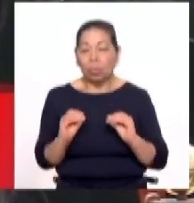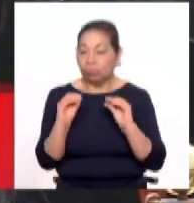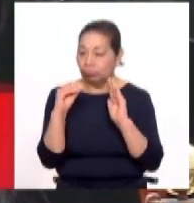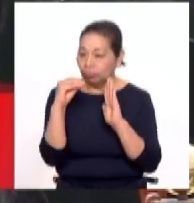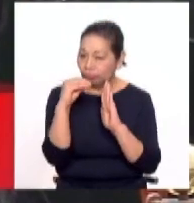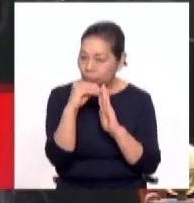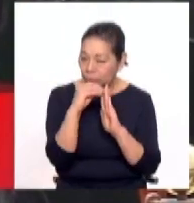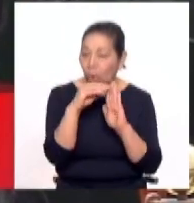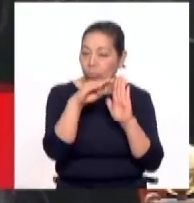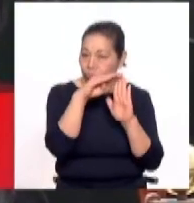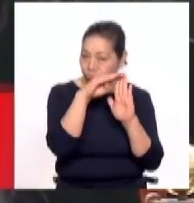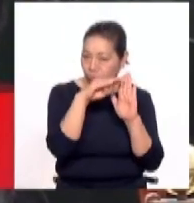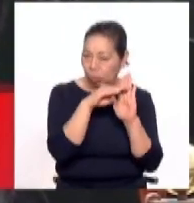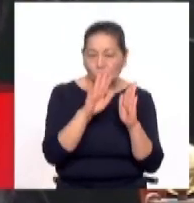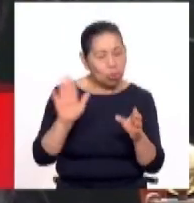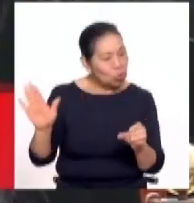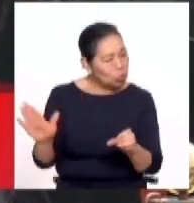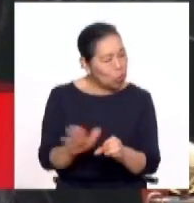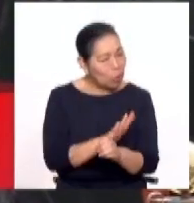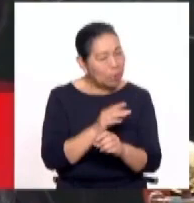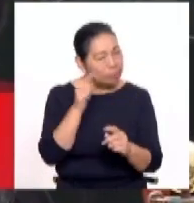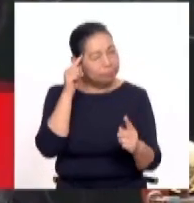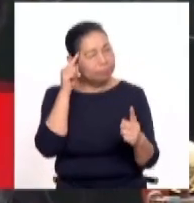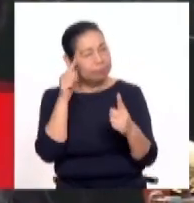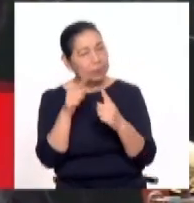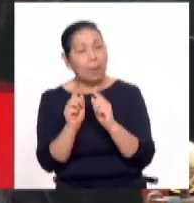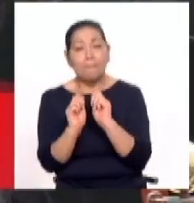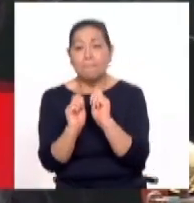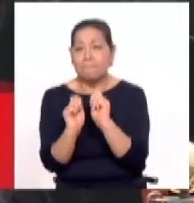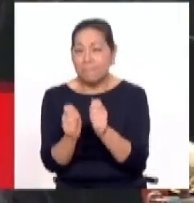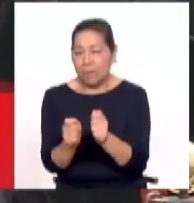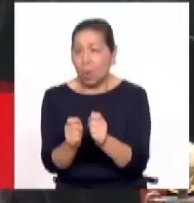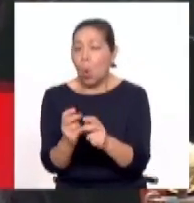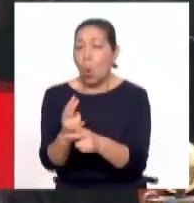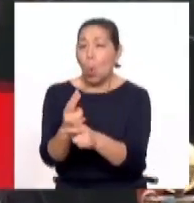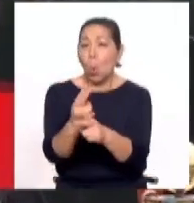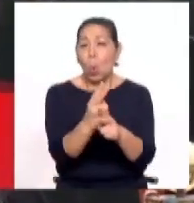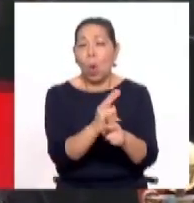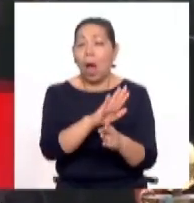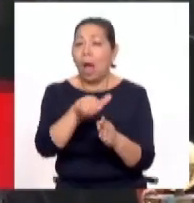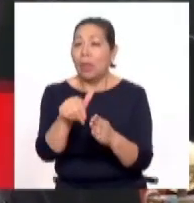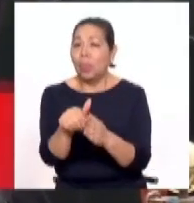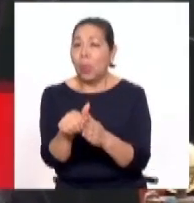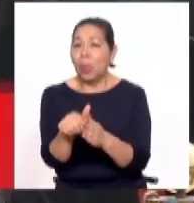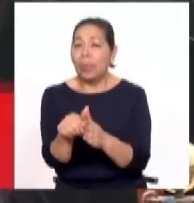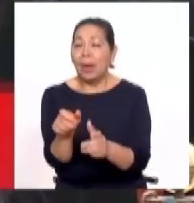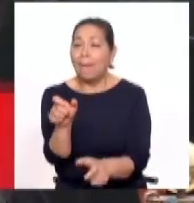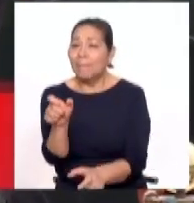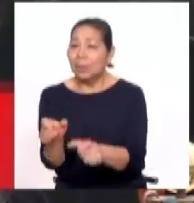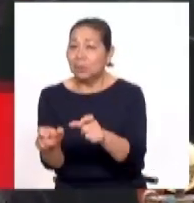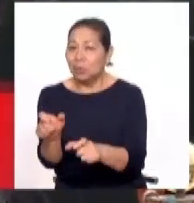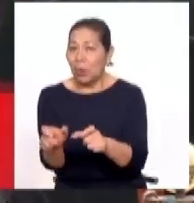cumplir cabalmente su misión de brindar seguridad a toda nuestra población.